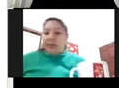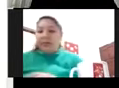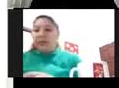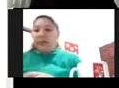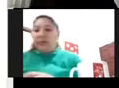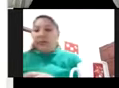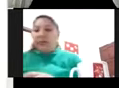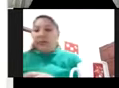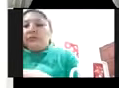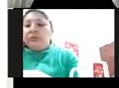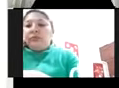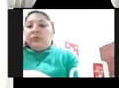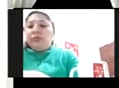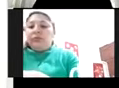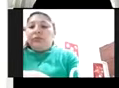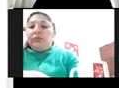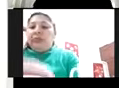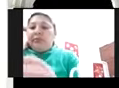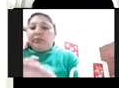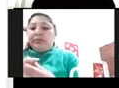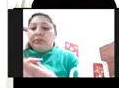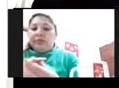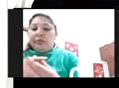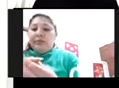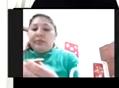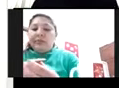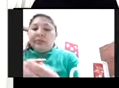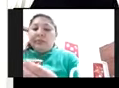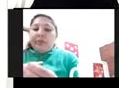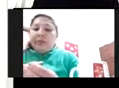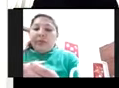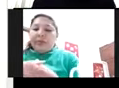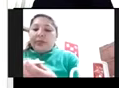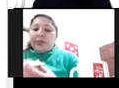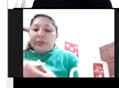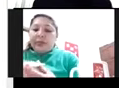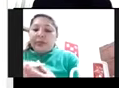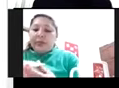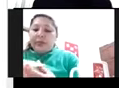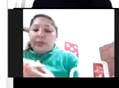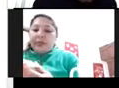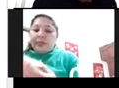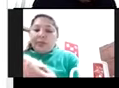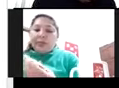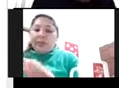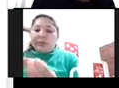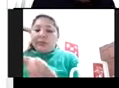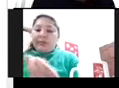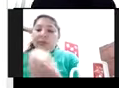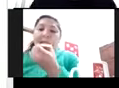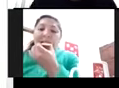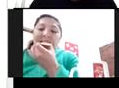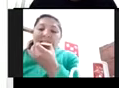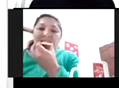la comunicación que el Estado haga justamente de todos los actos vinculados a la contratación.